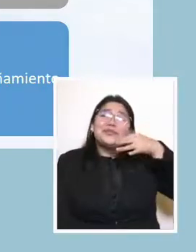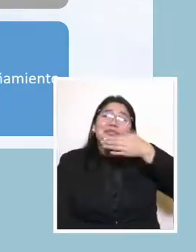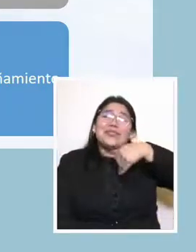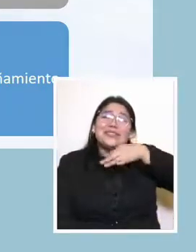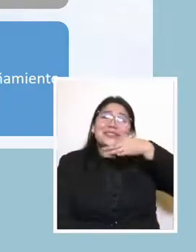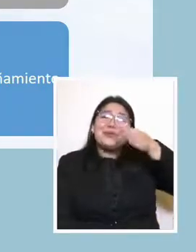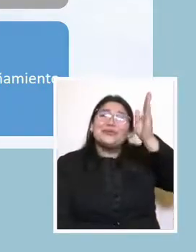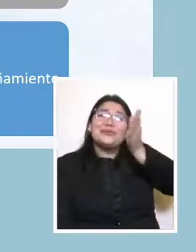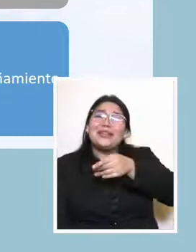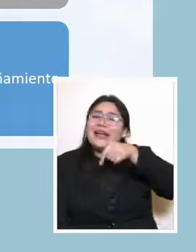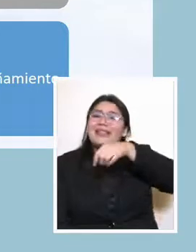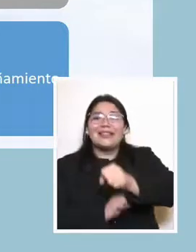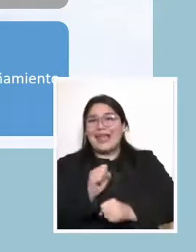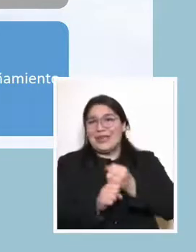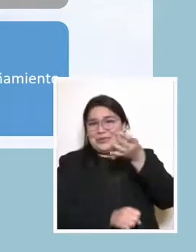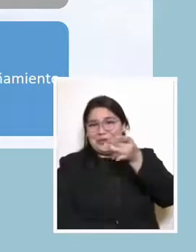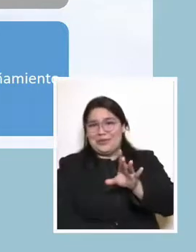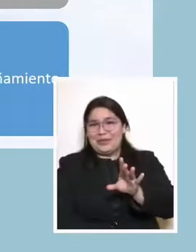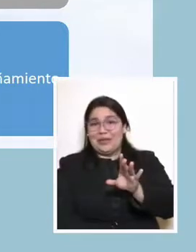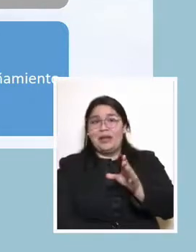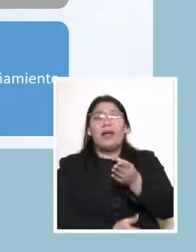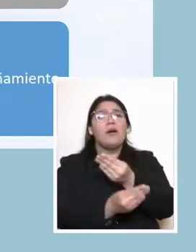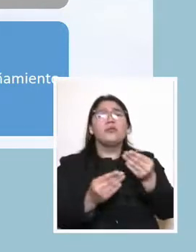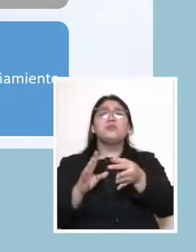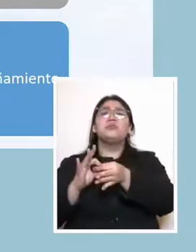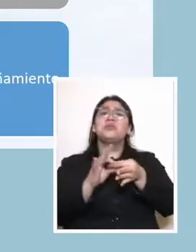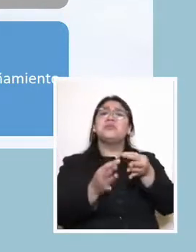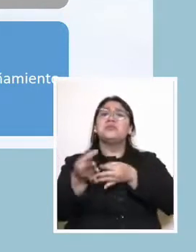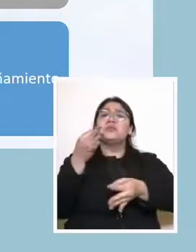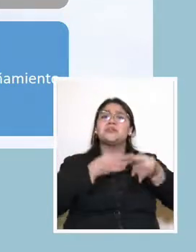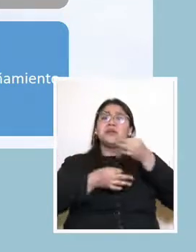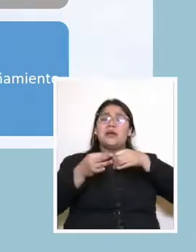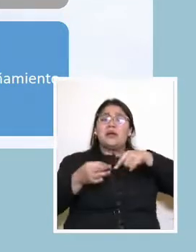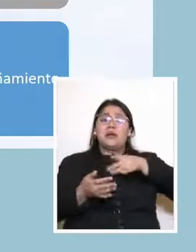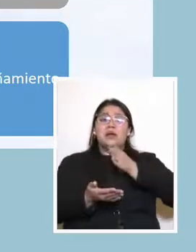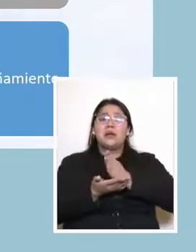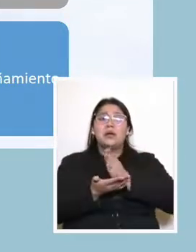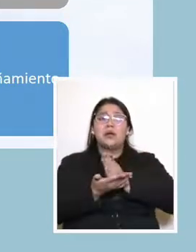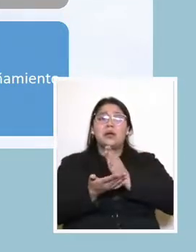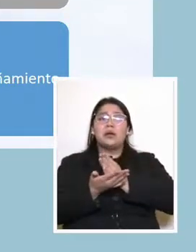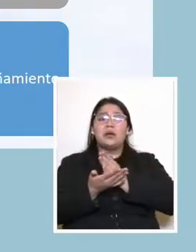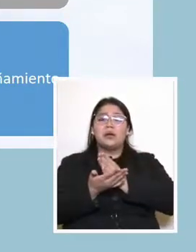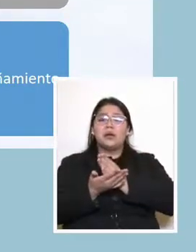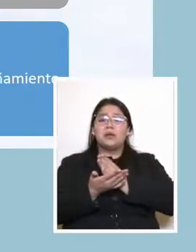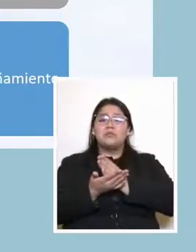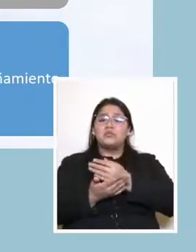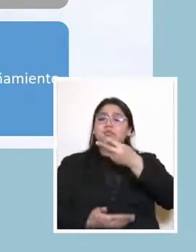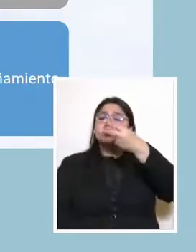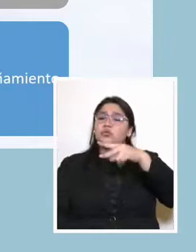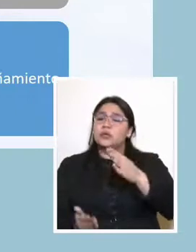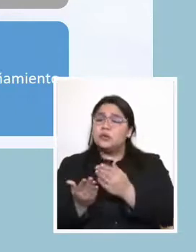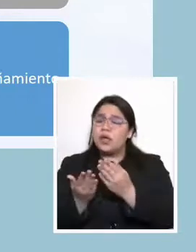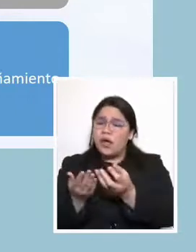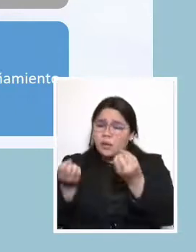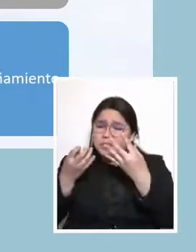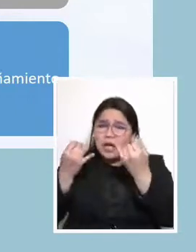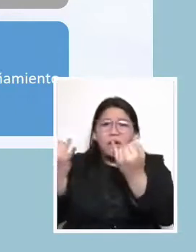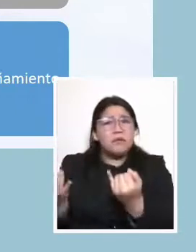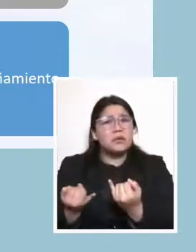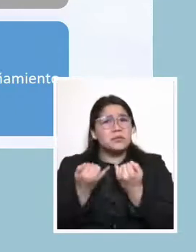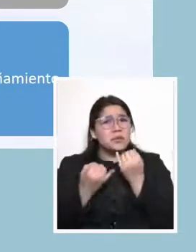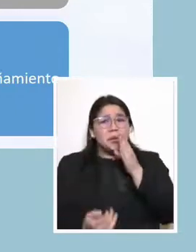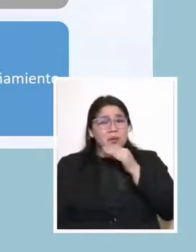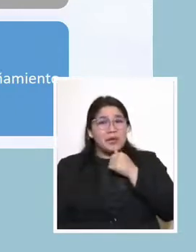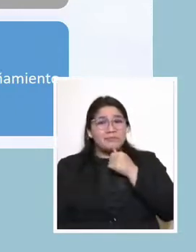Sin embargo, muchos de los argumentos que se esgrimieron tenían relación con que las escuelas no tenían información respecto del aprendizaje de sus estudiantes. Y eso no es correcto,